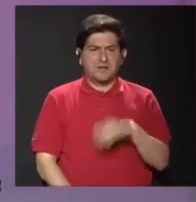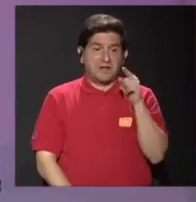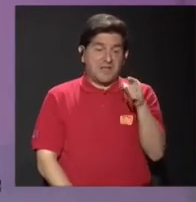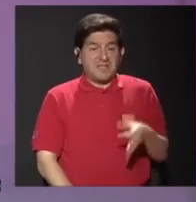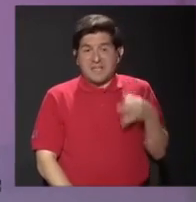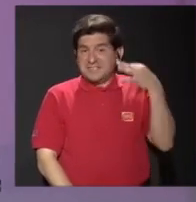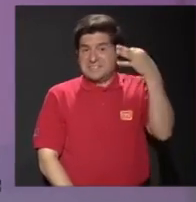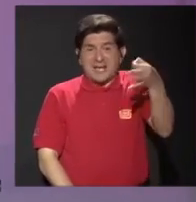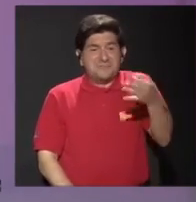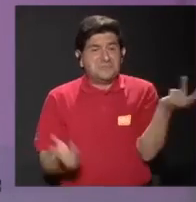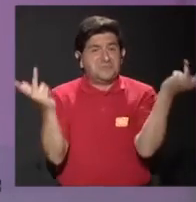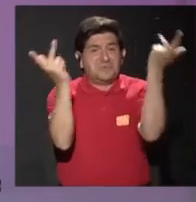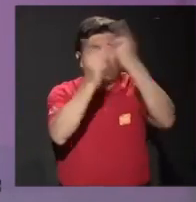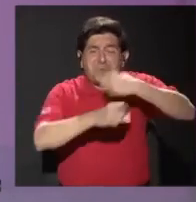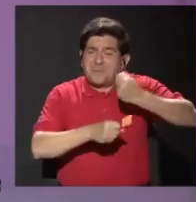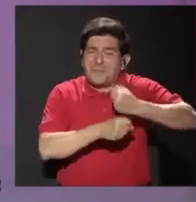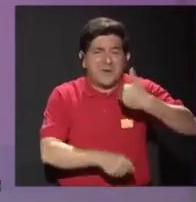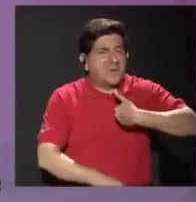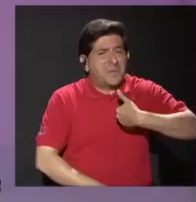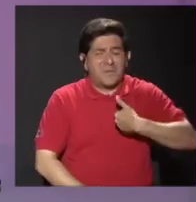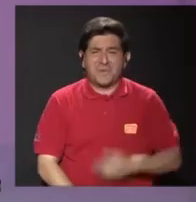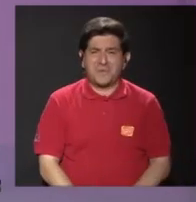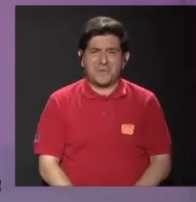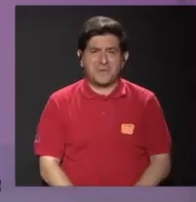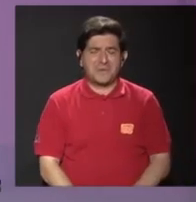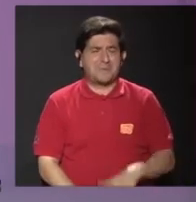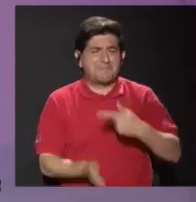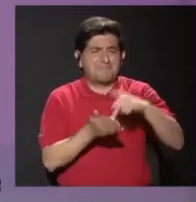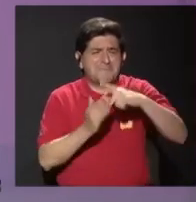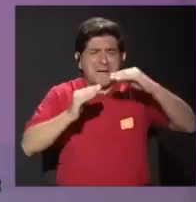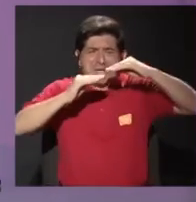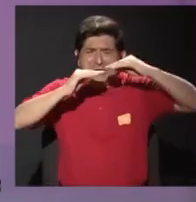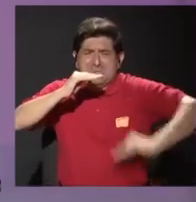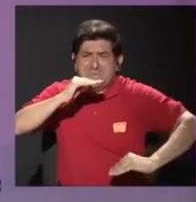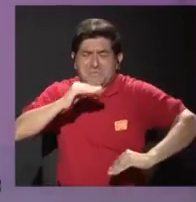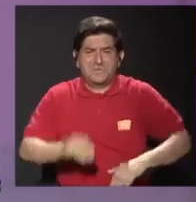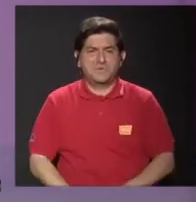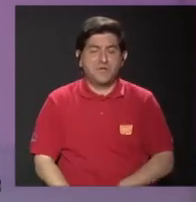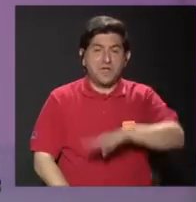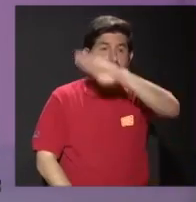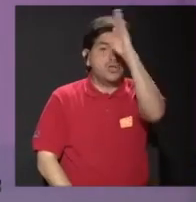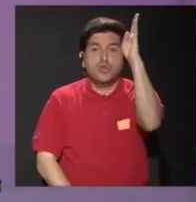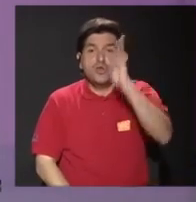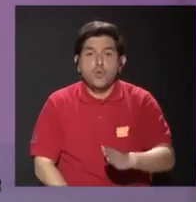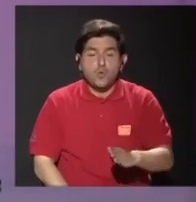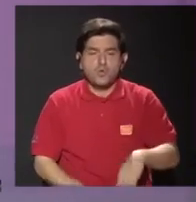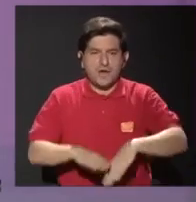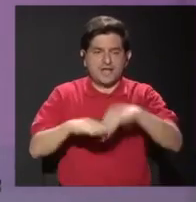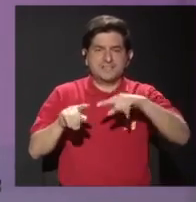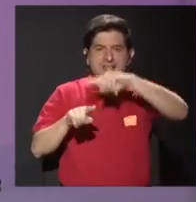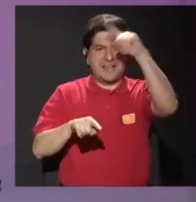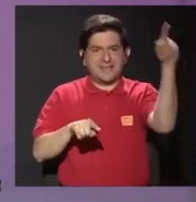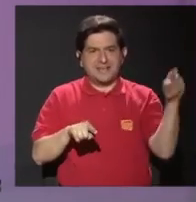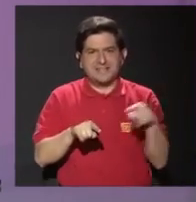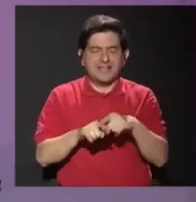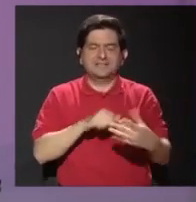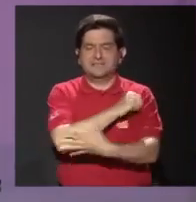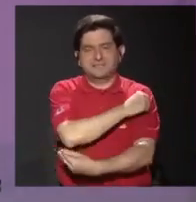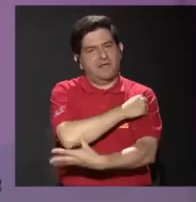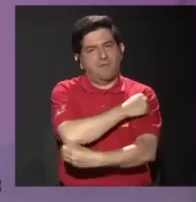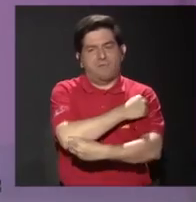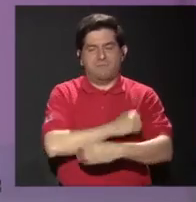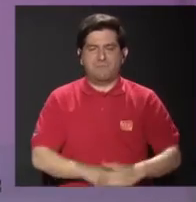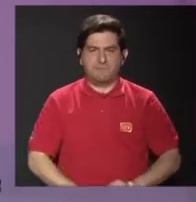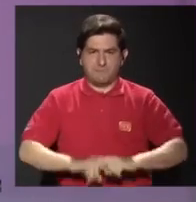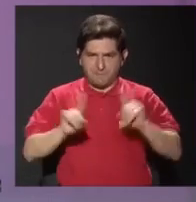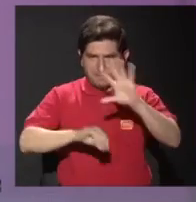destinadas a los peores trabajos a los más mal pagados ya no romper nunca ese ciclo perverso de la pobreza